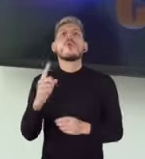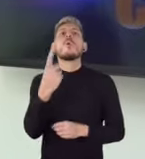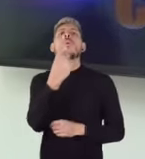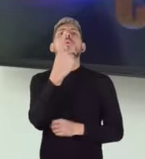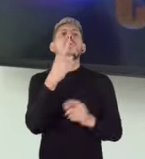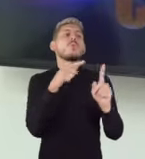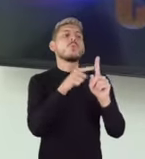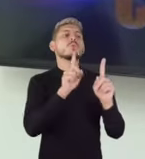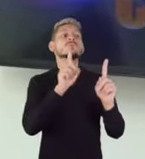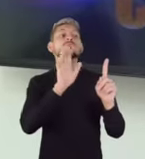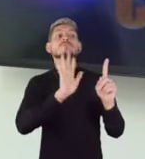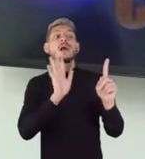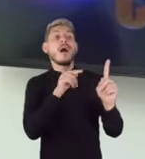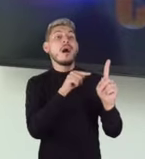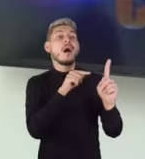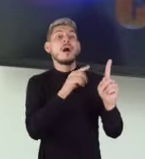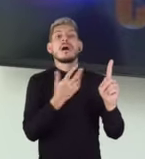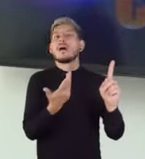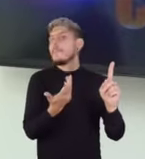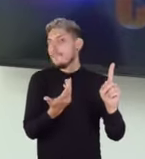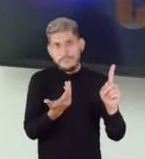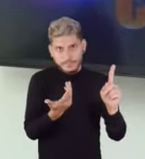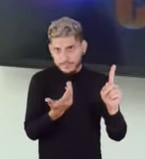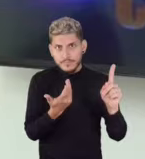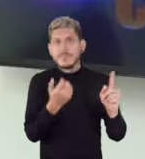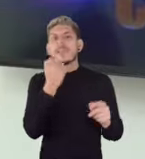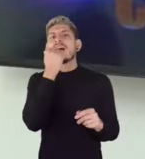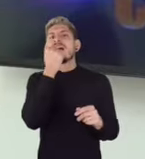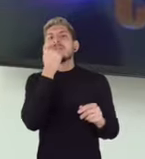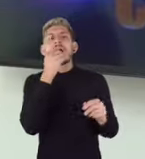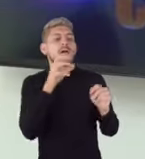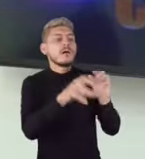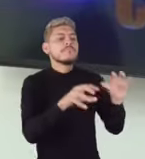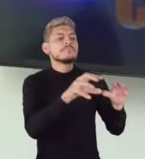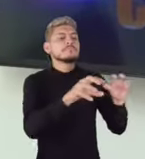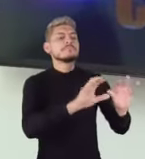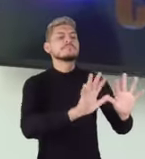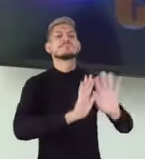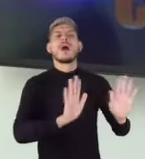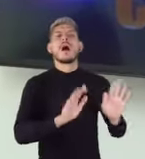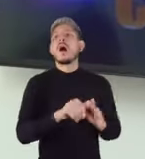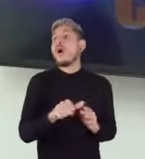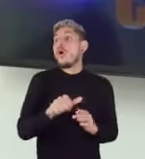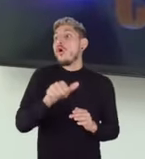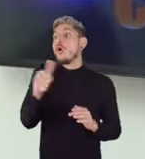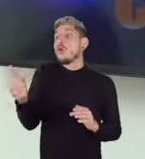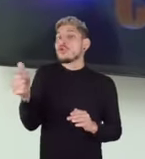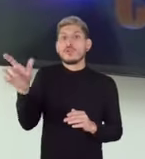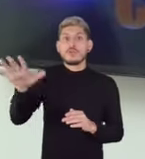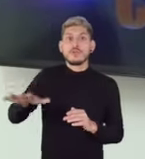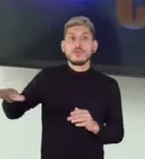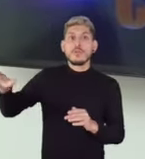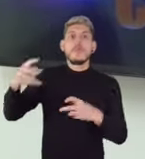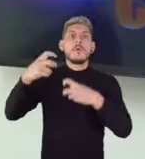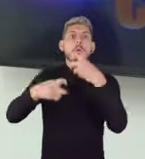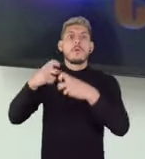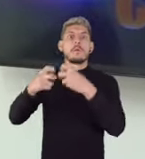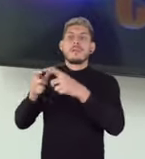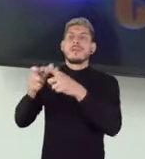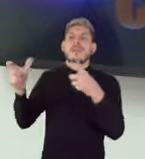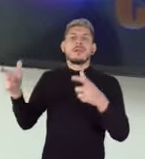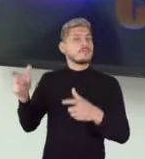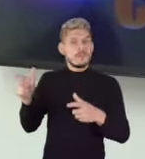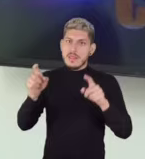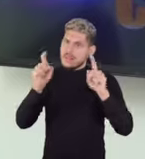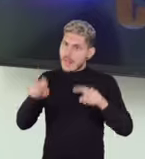lo que hacen siempre. Ponen un poco de piedras en un lugar y ¿qué es lo que hacen? Cogen y mandan el problema a otro punto. Entonces pedimos una solución